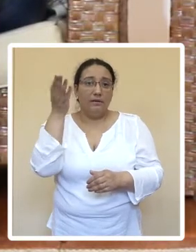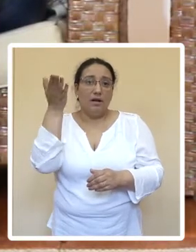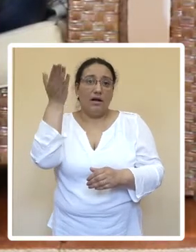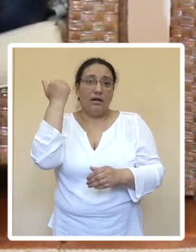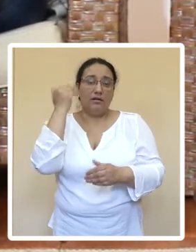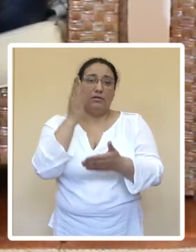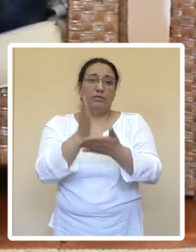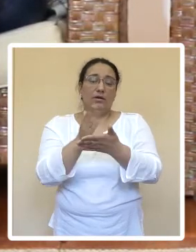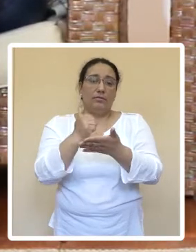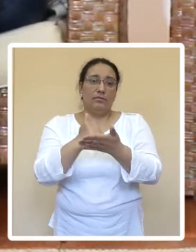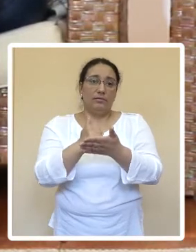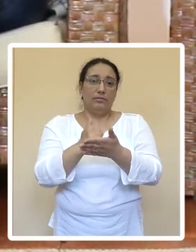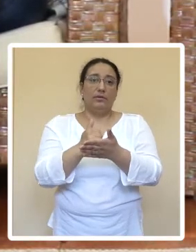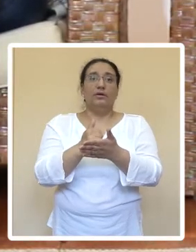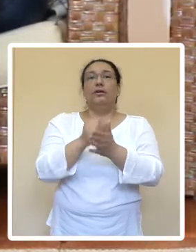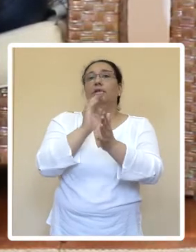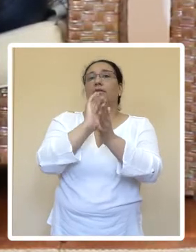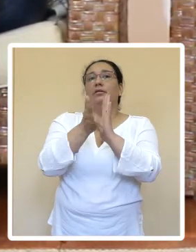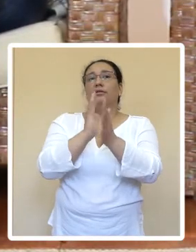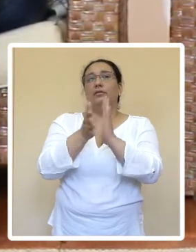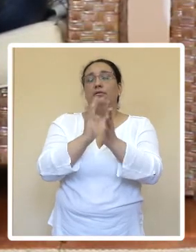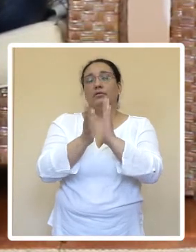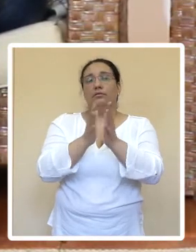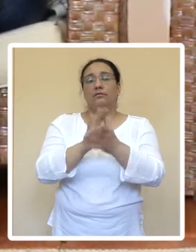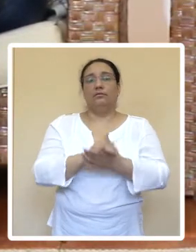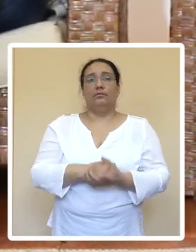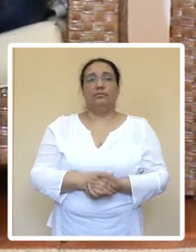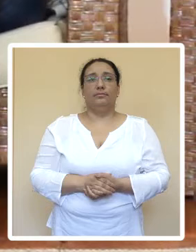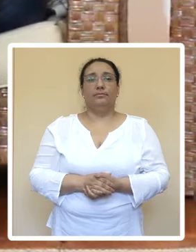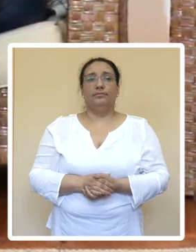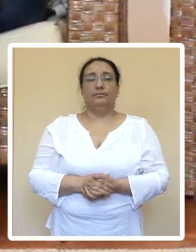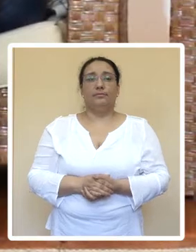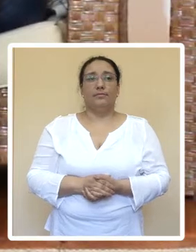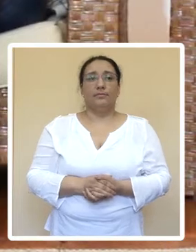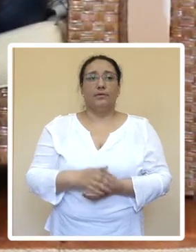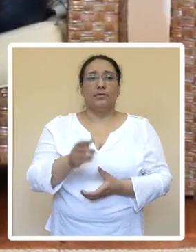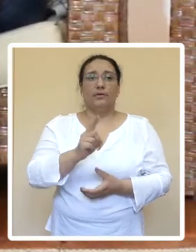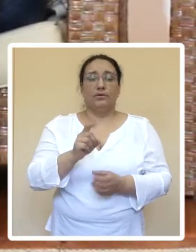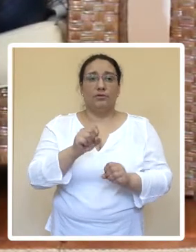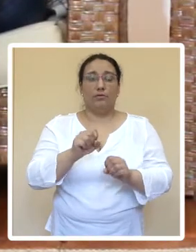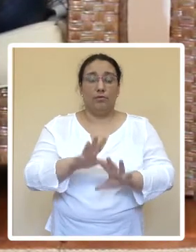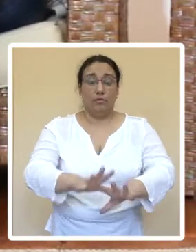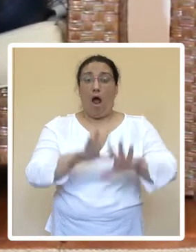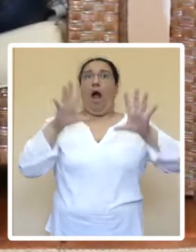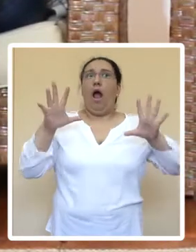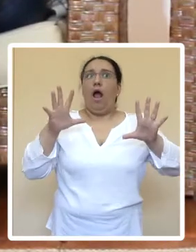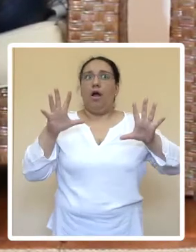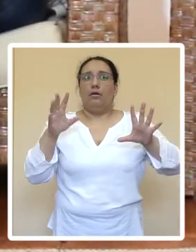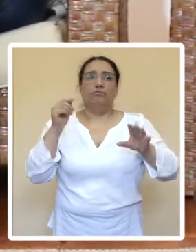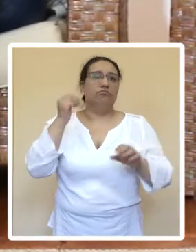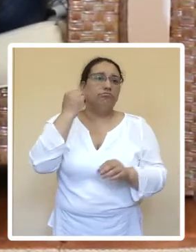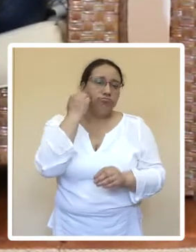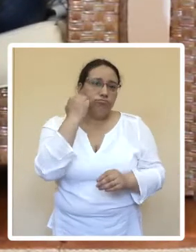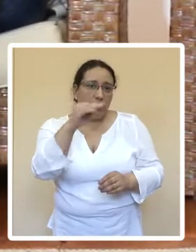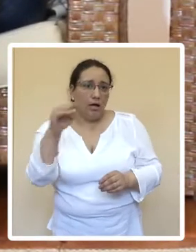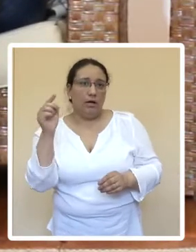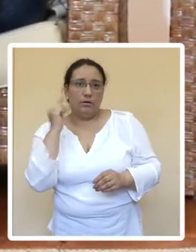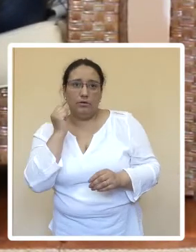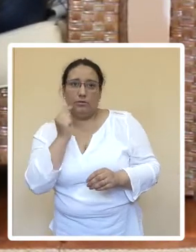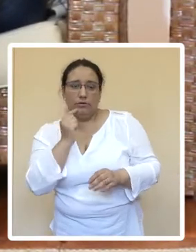señas, entonces no fue como un impacto tremendo para los niños sordos